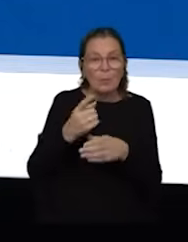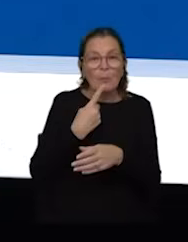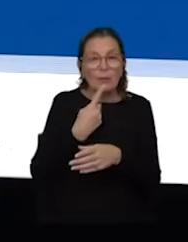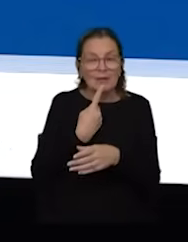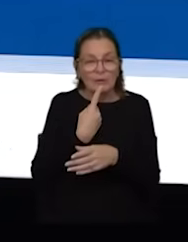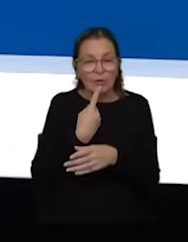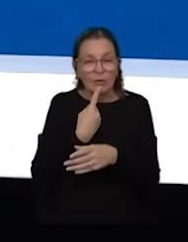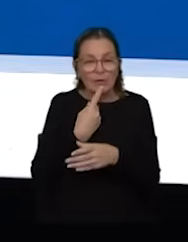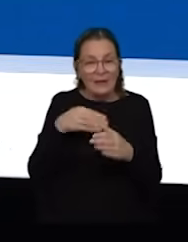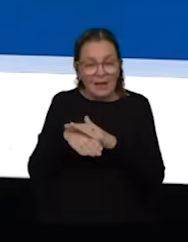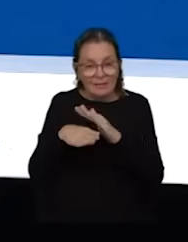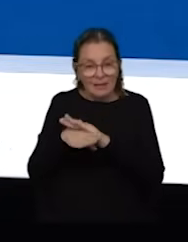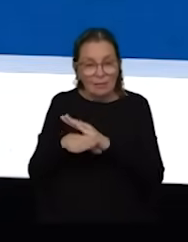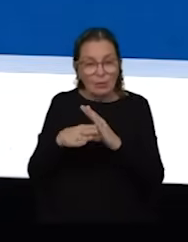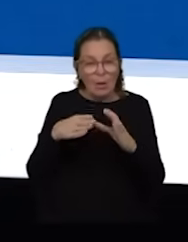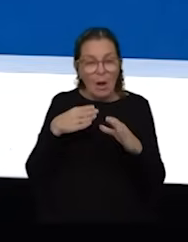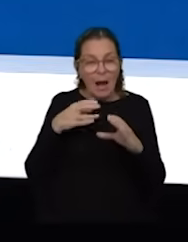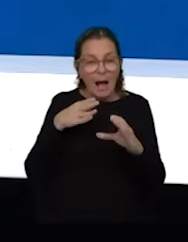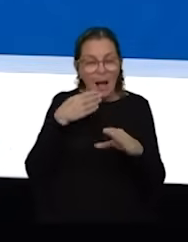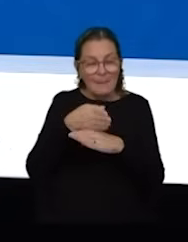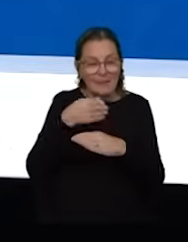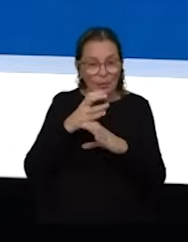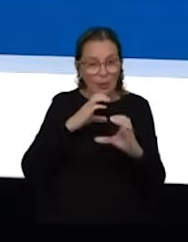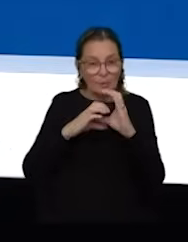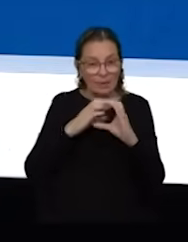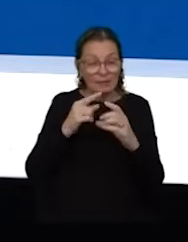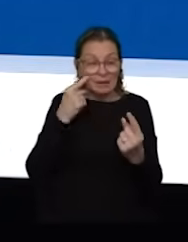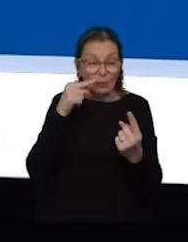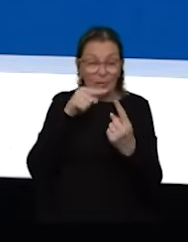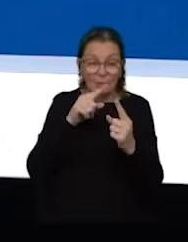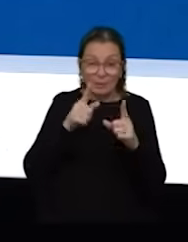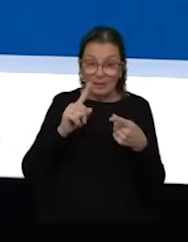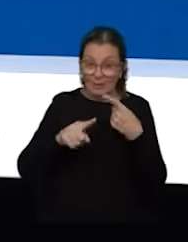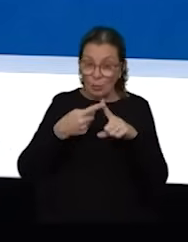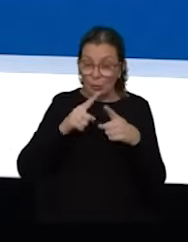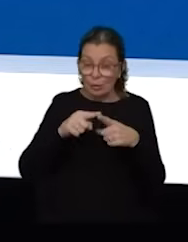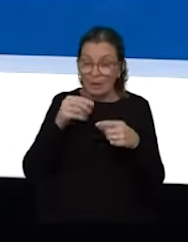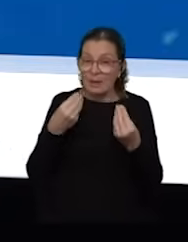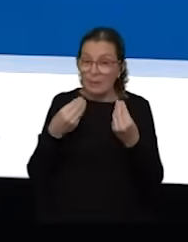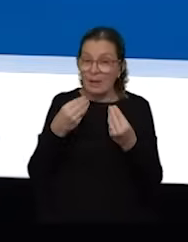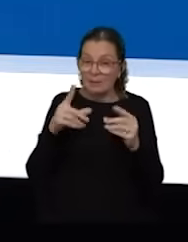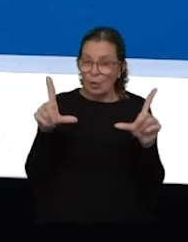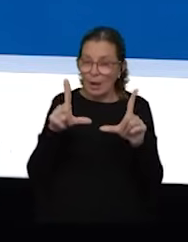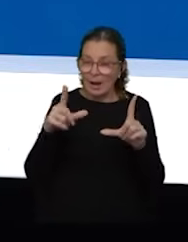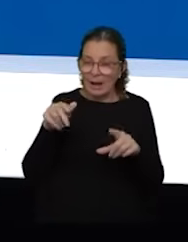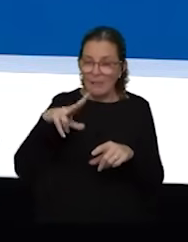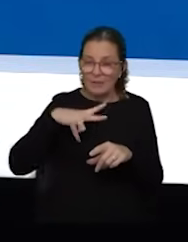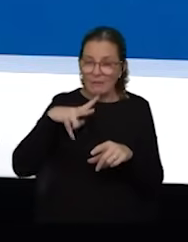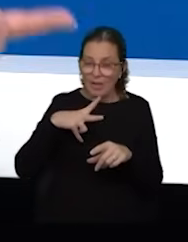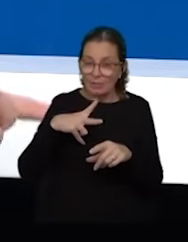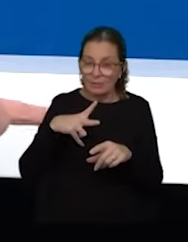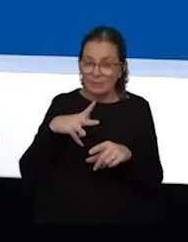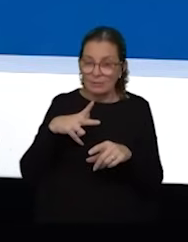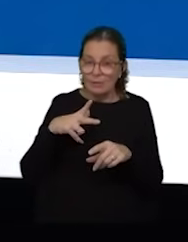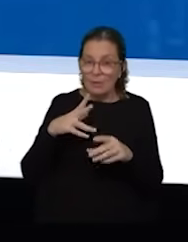políticos y el acceso a medios de comunicación ha tenido en el centro también esta discusión de qué es lo que pasa con los canales privados desde